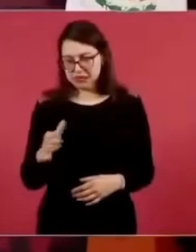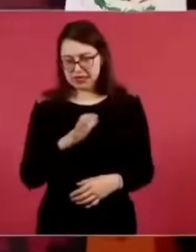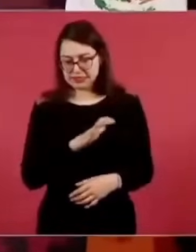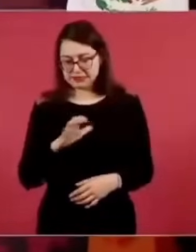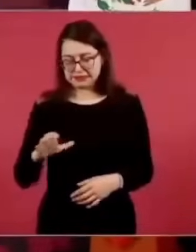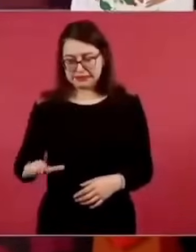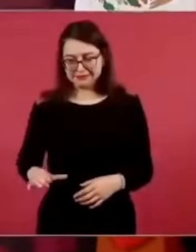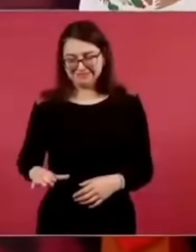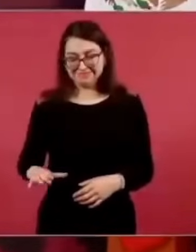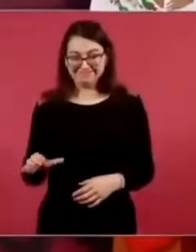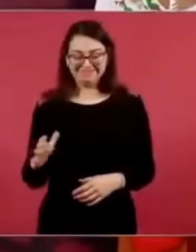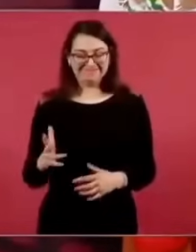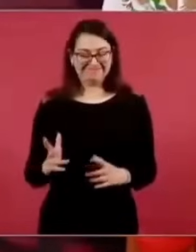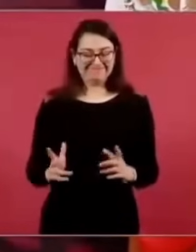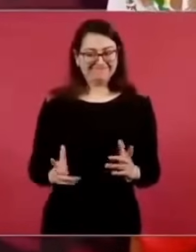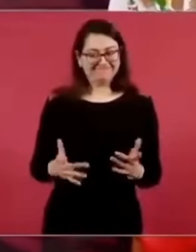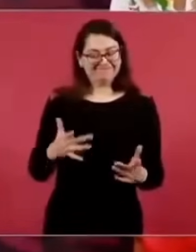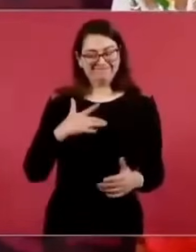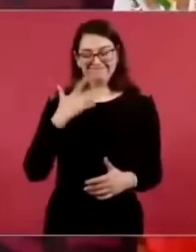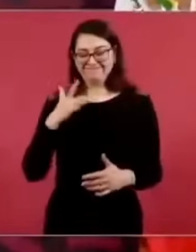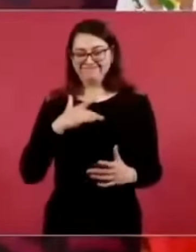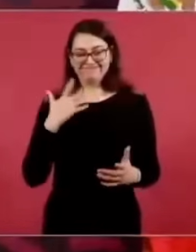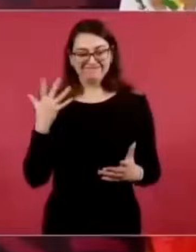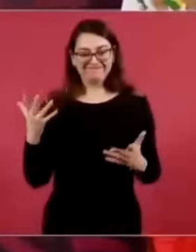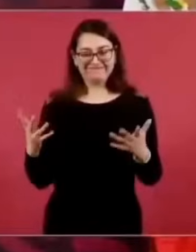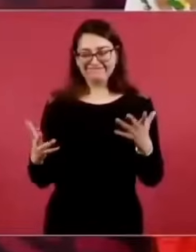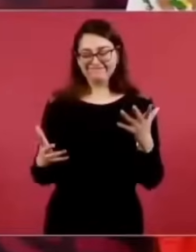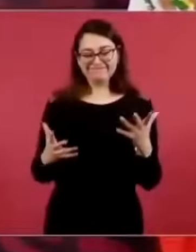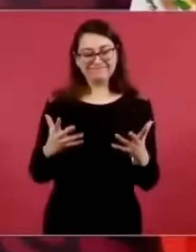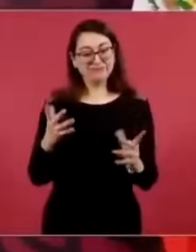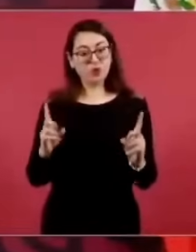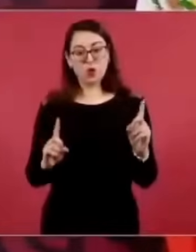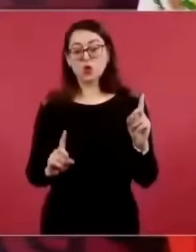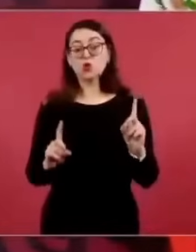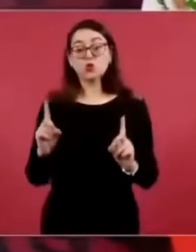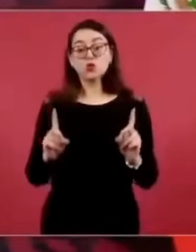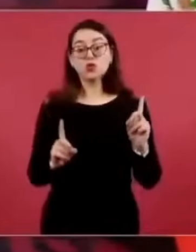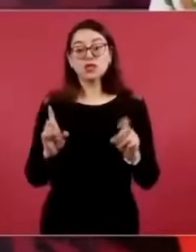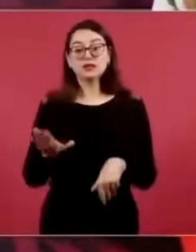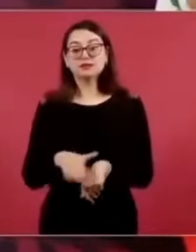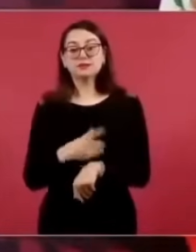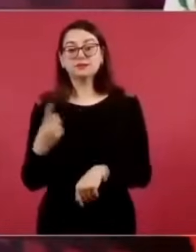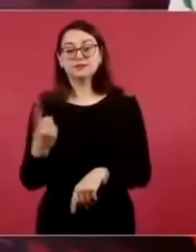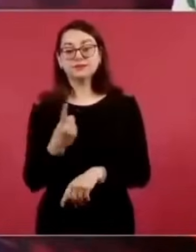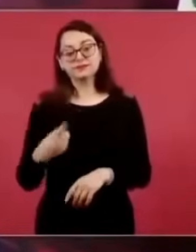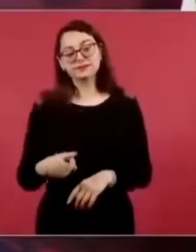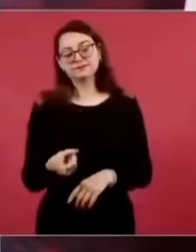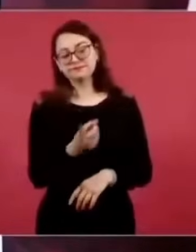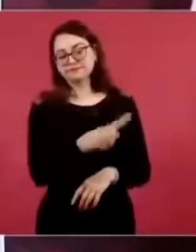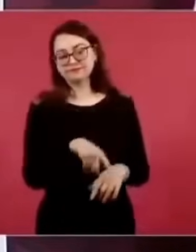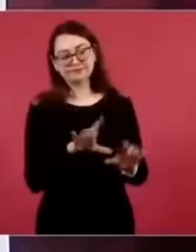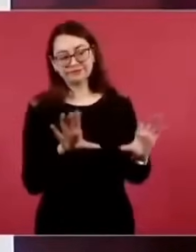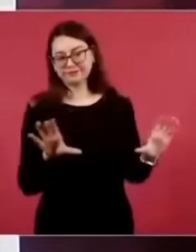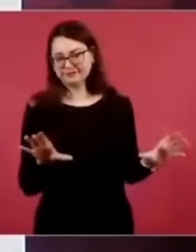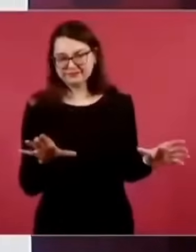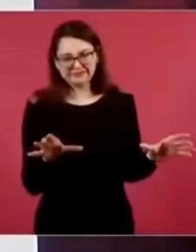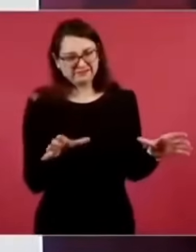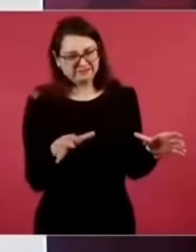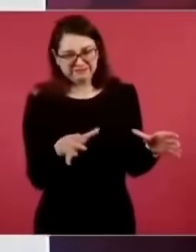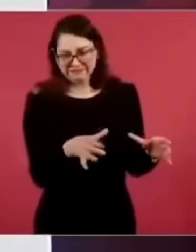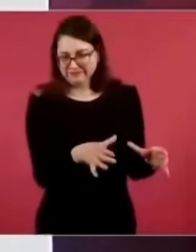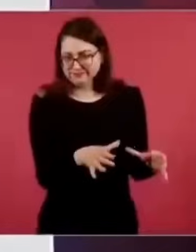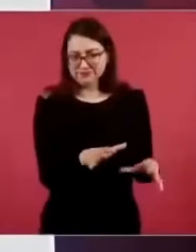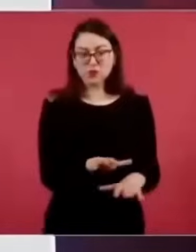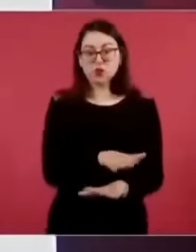politólogos que hablan de que el general no